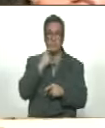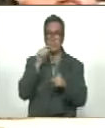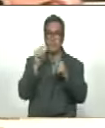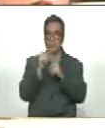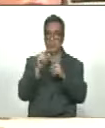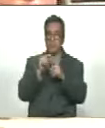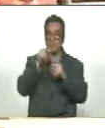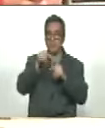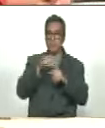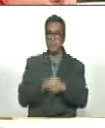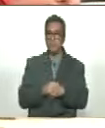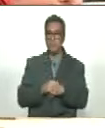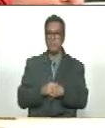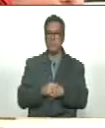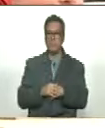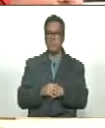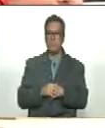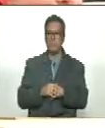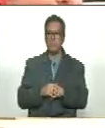derecho de palabra para